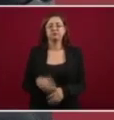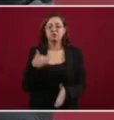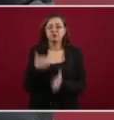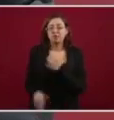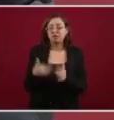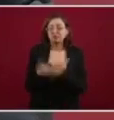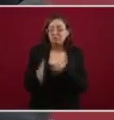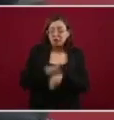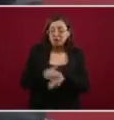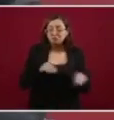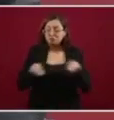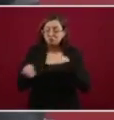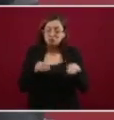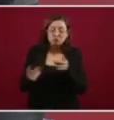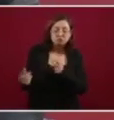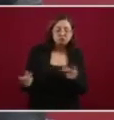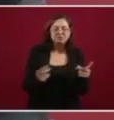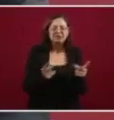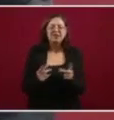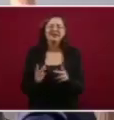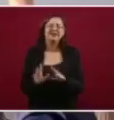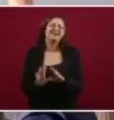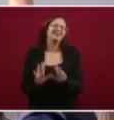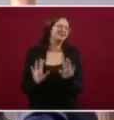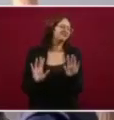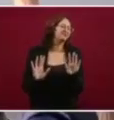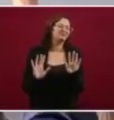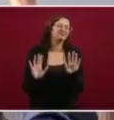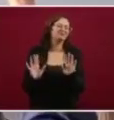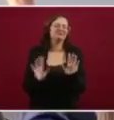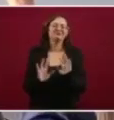crecimiento económico. No tenemos